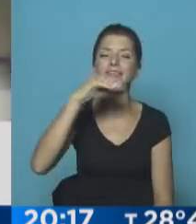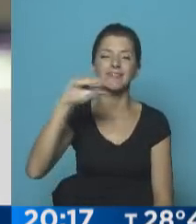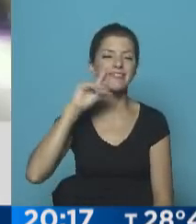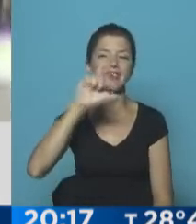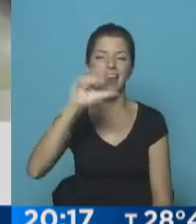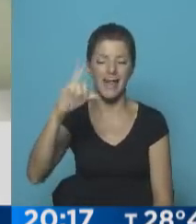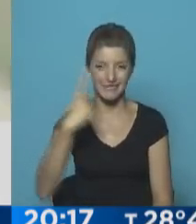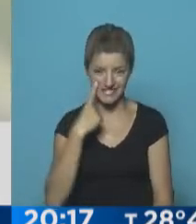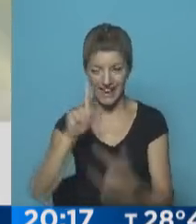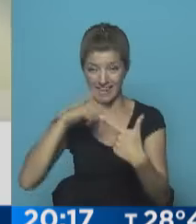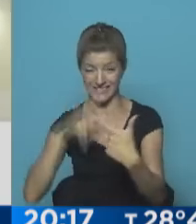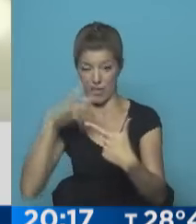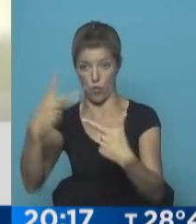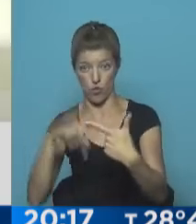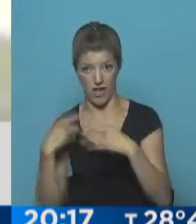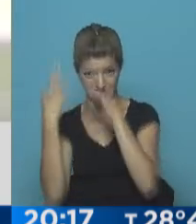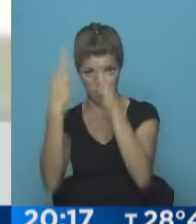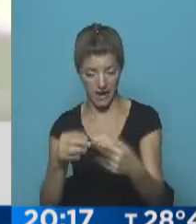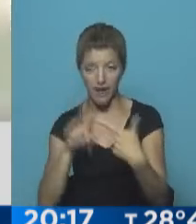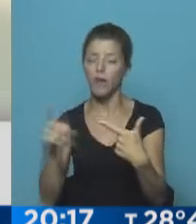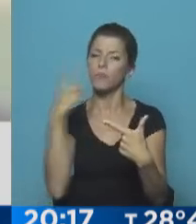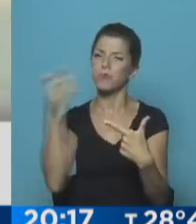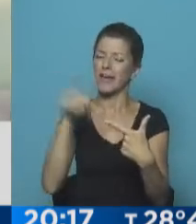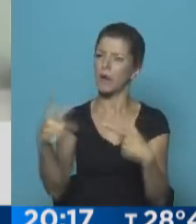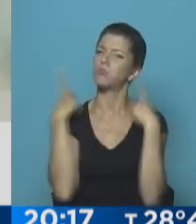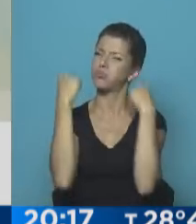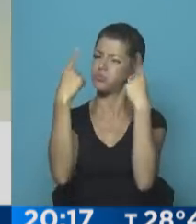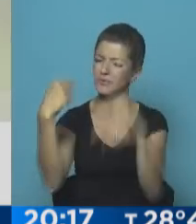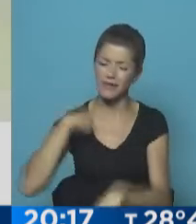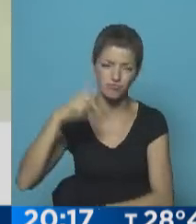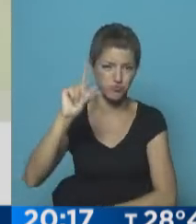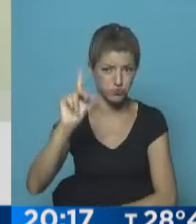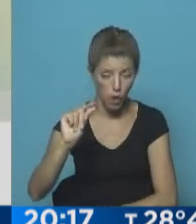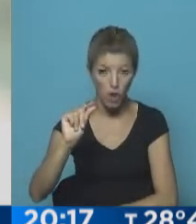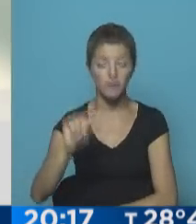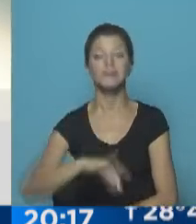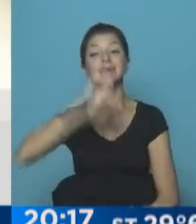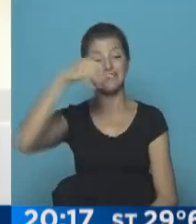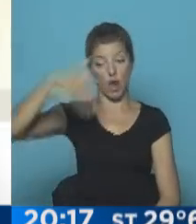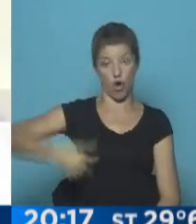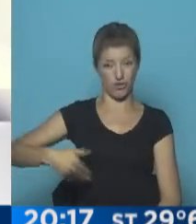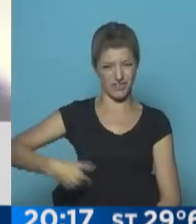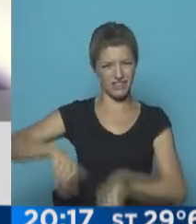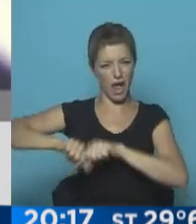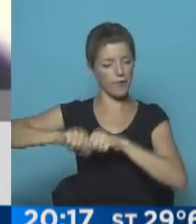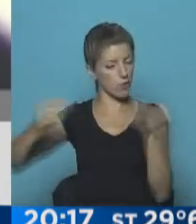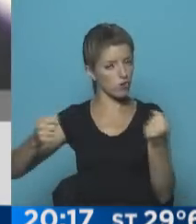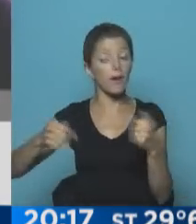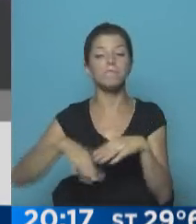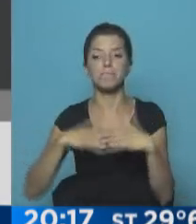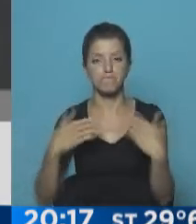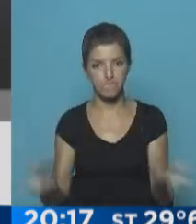el segundo que se traslada, se lo nota que se está quejando de dolor. Efectivamente tiene una costilla fisurada y es